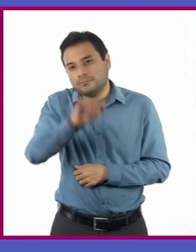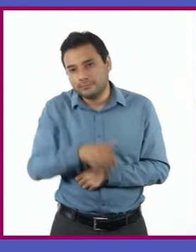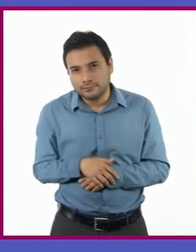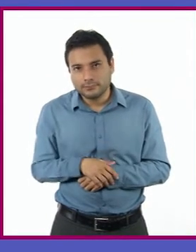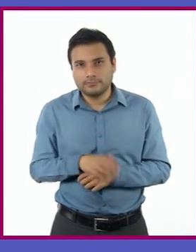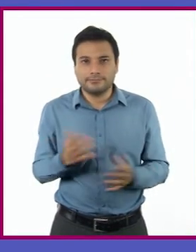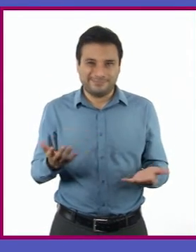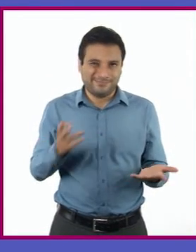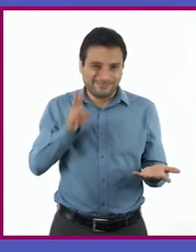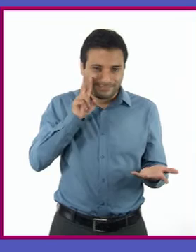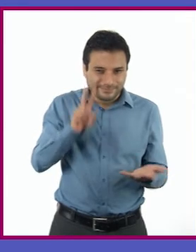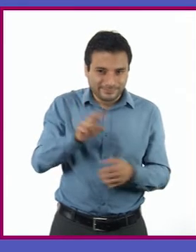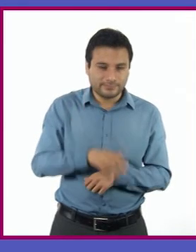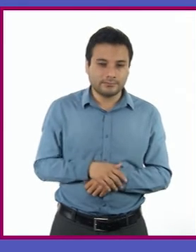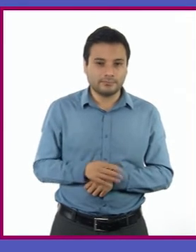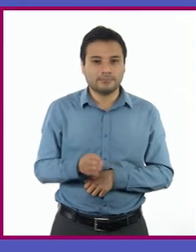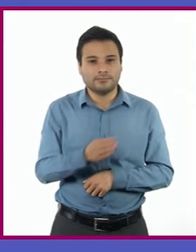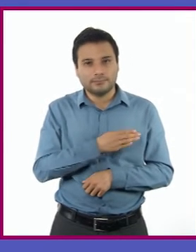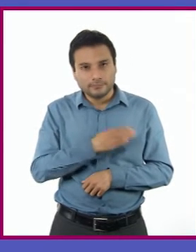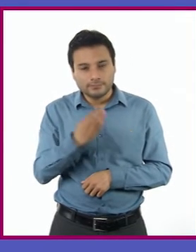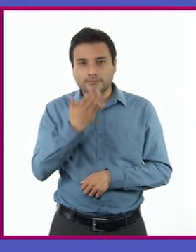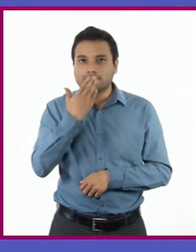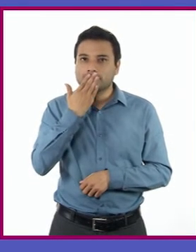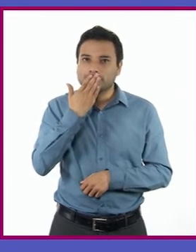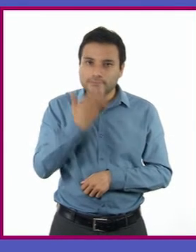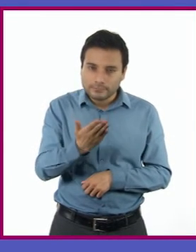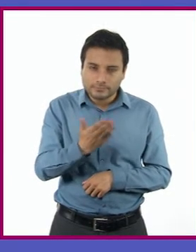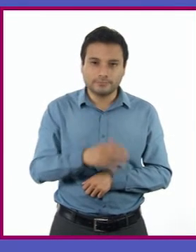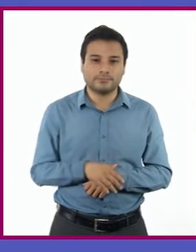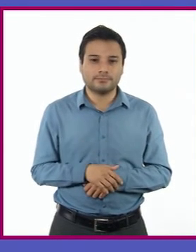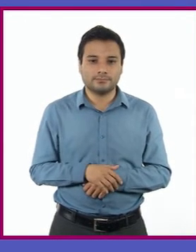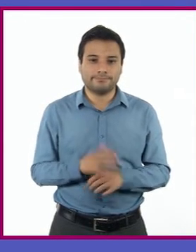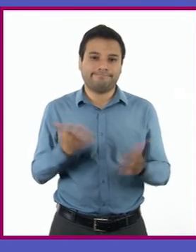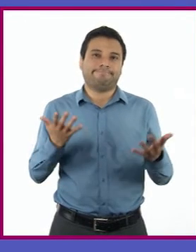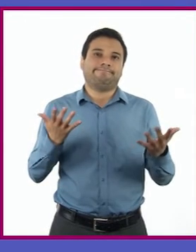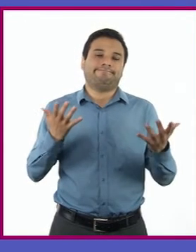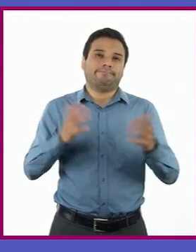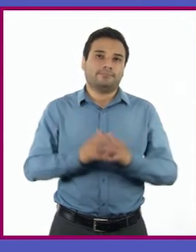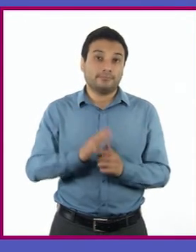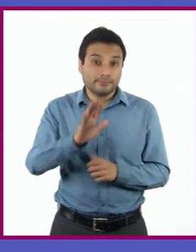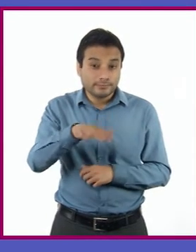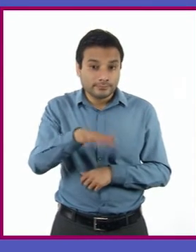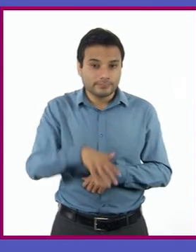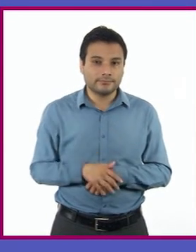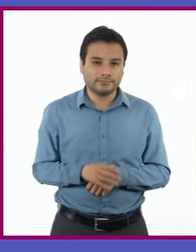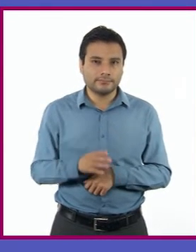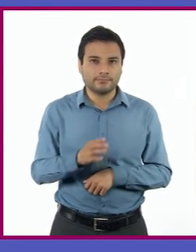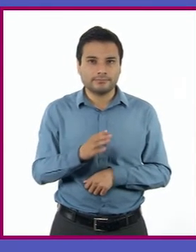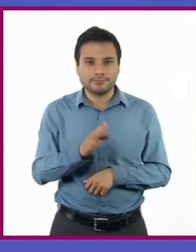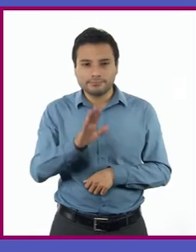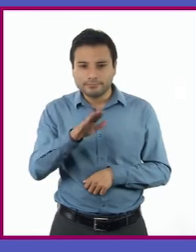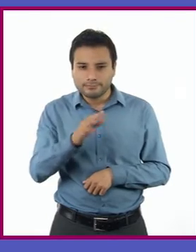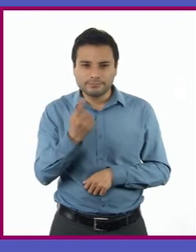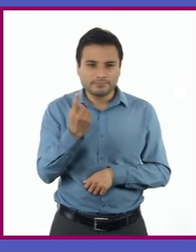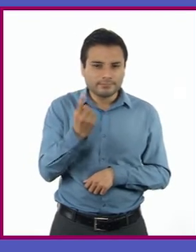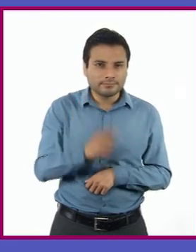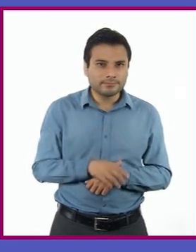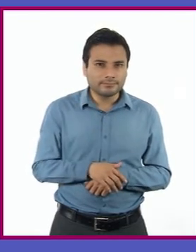visto, bueno, bien, vale, hombre, oye, bueno,